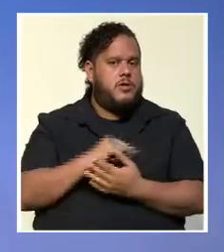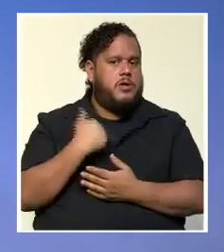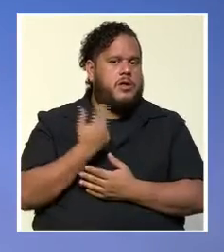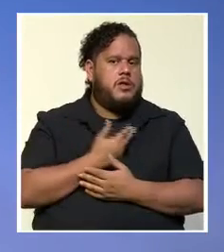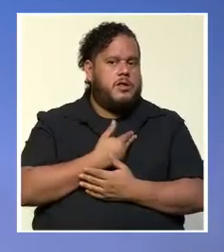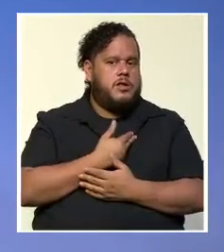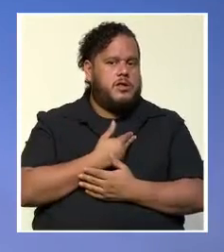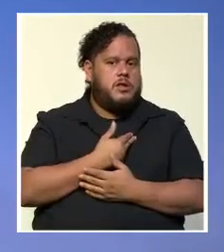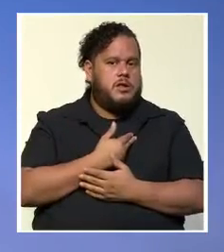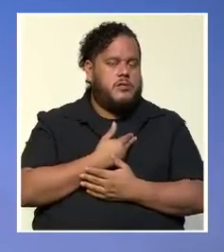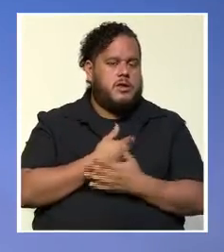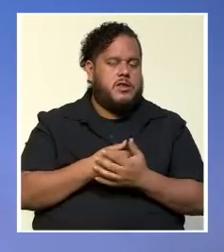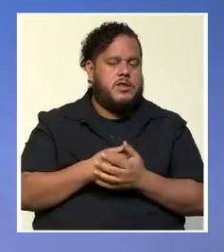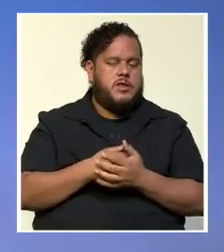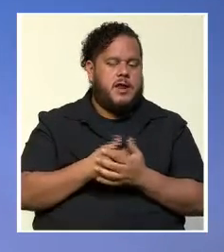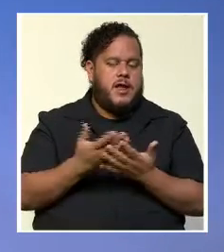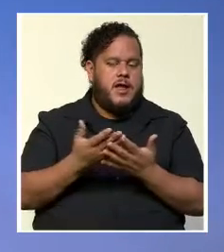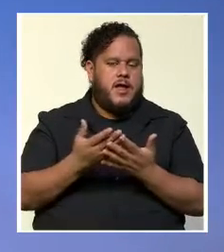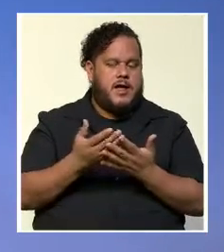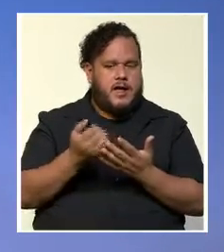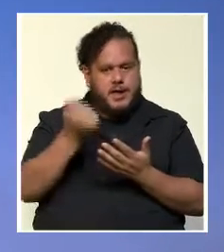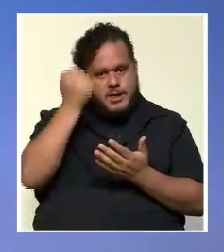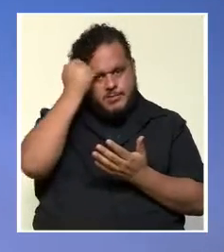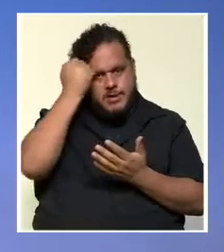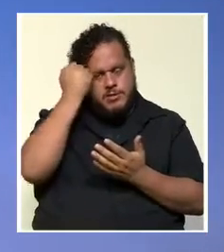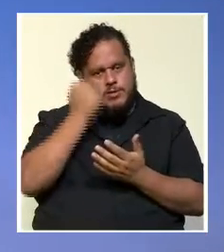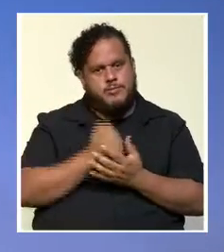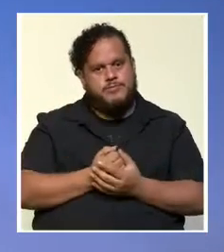nuestra imprevisión.